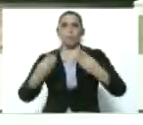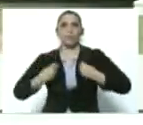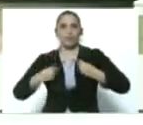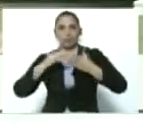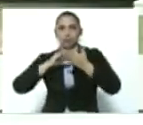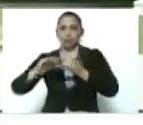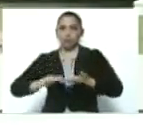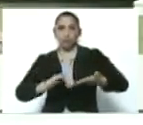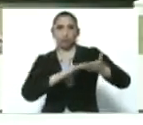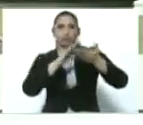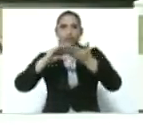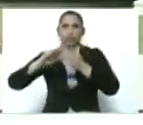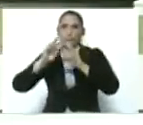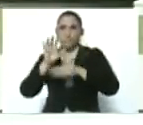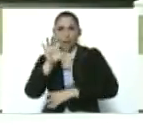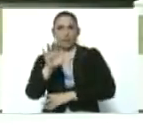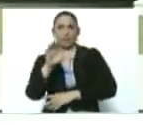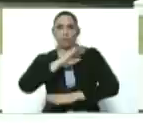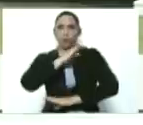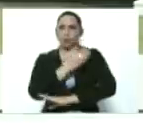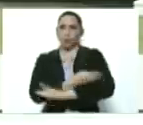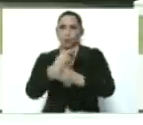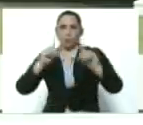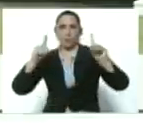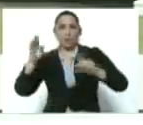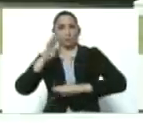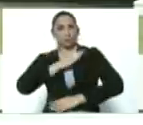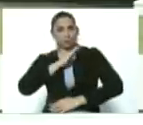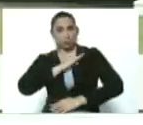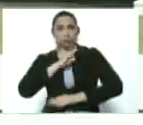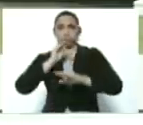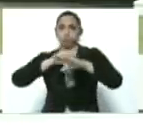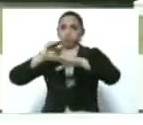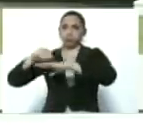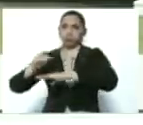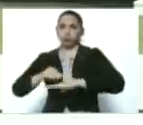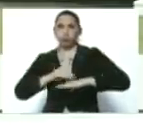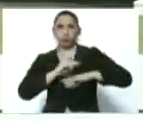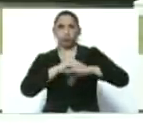recuperación del país al fortalecimiento a la democracia ese es mi llamado